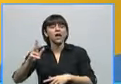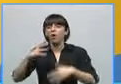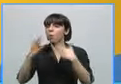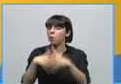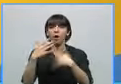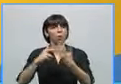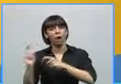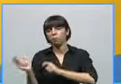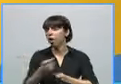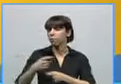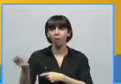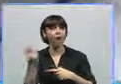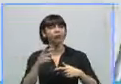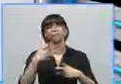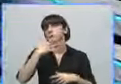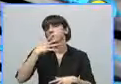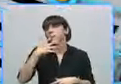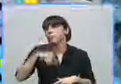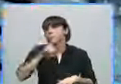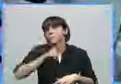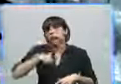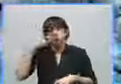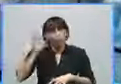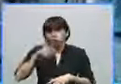y creo que los chicos para una final magnífica